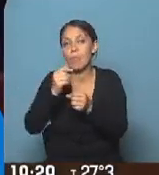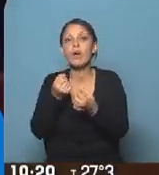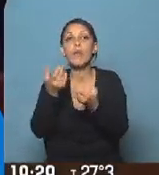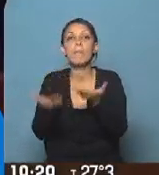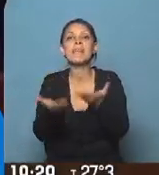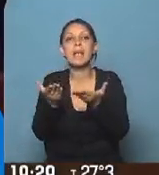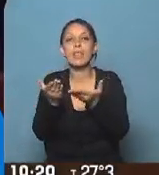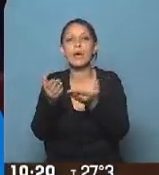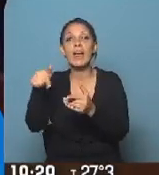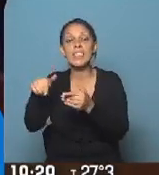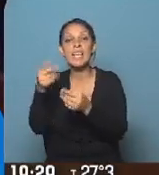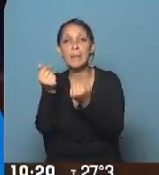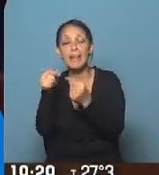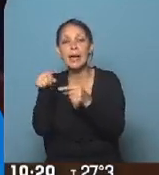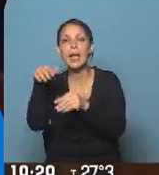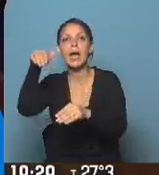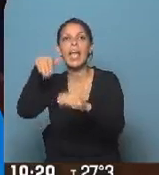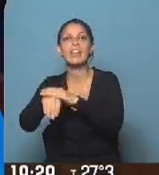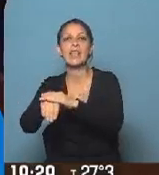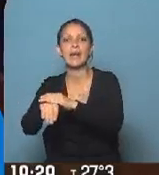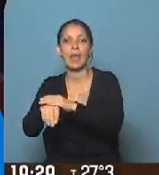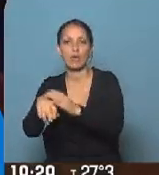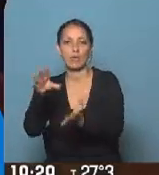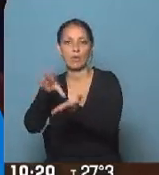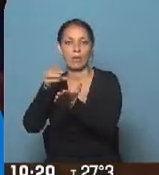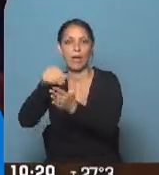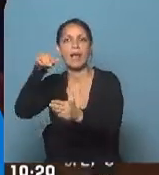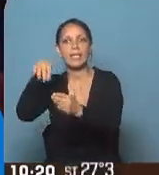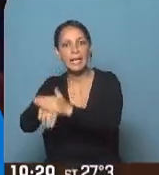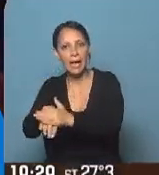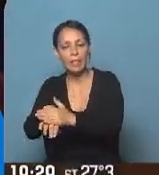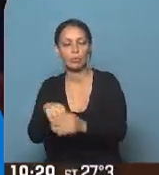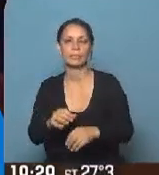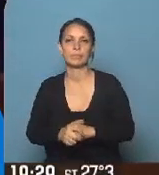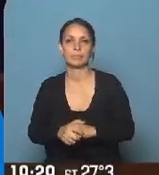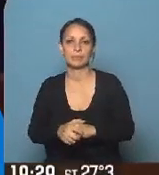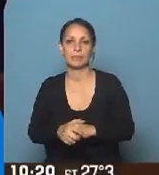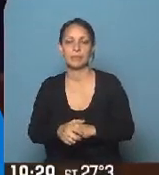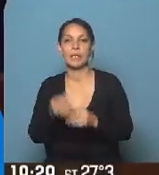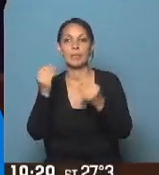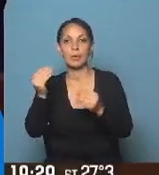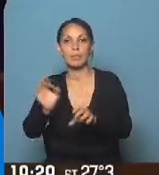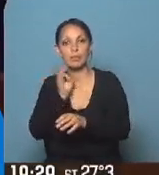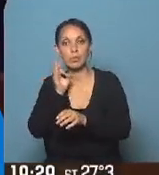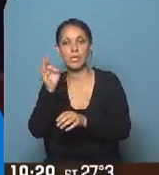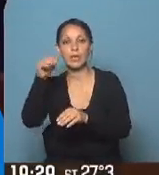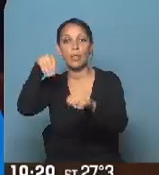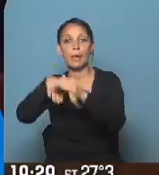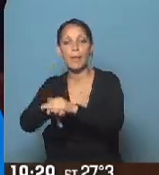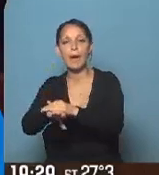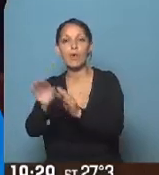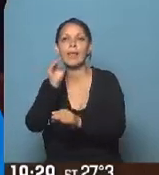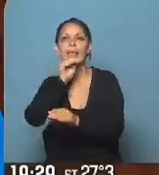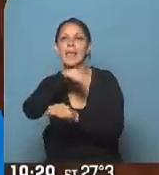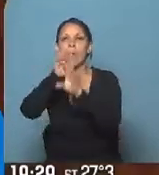y se puso a resguardo. Luego de estar en estancias, en bóvedas transformadas en bodega, bueno, muy